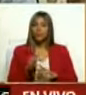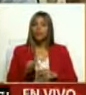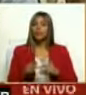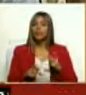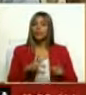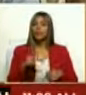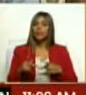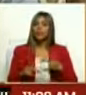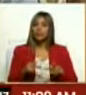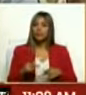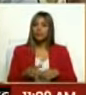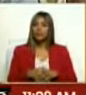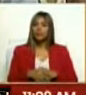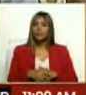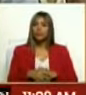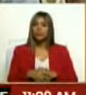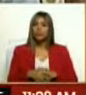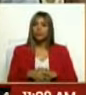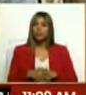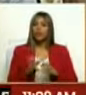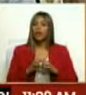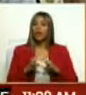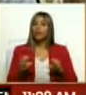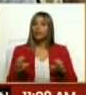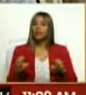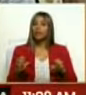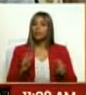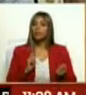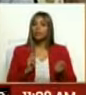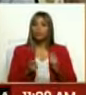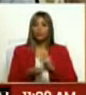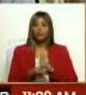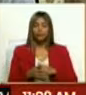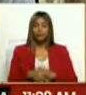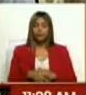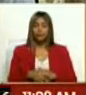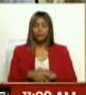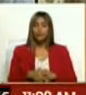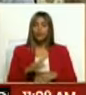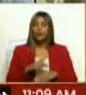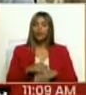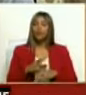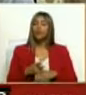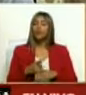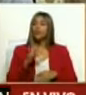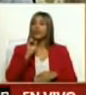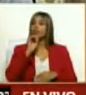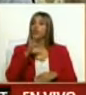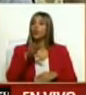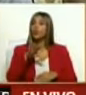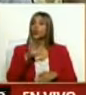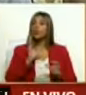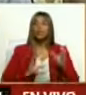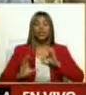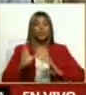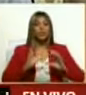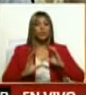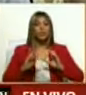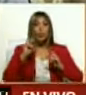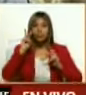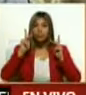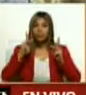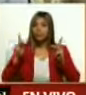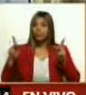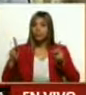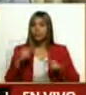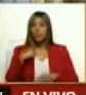proceso es un proceso educativo transformador, porque es inédito, es histórico, es científico, es pedagógico,